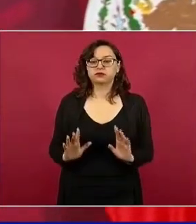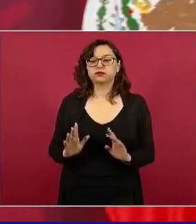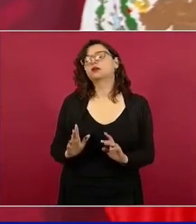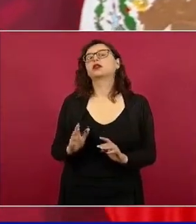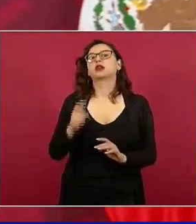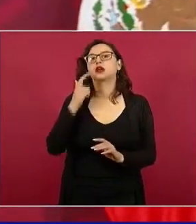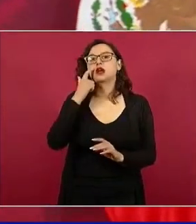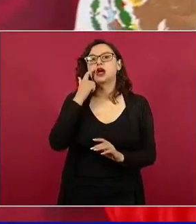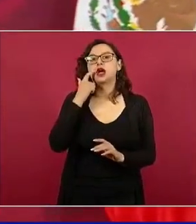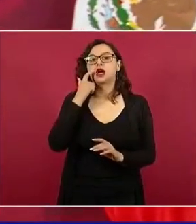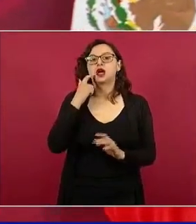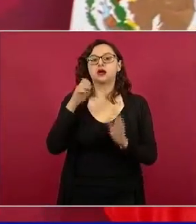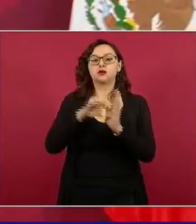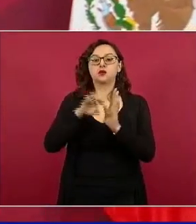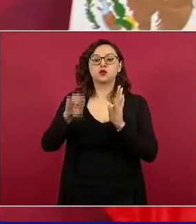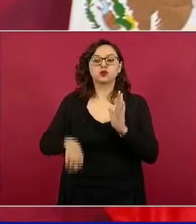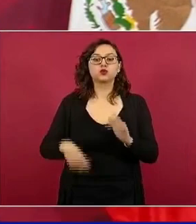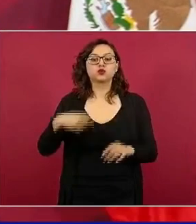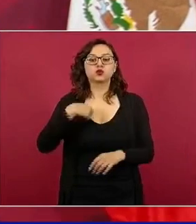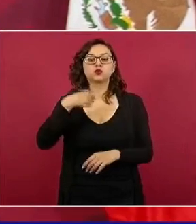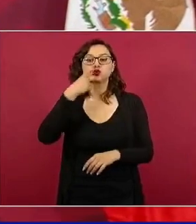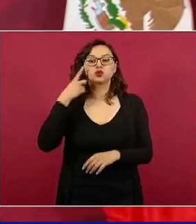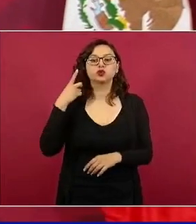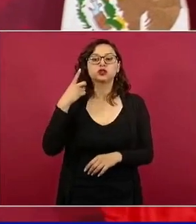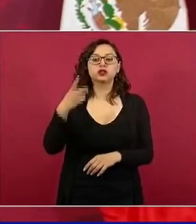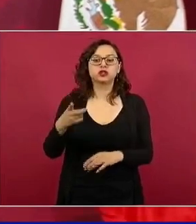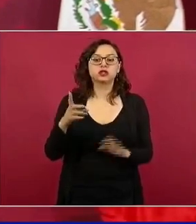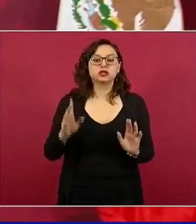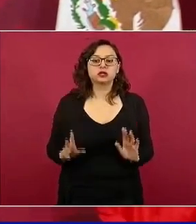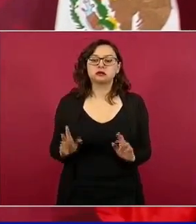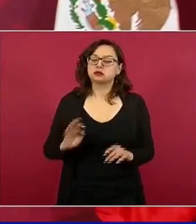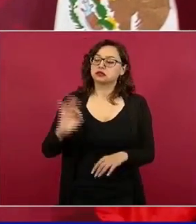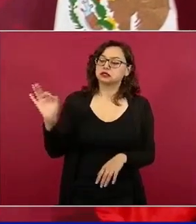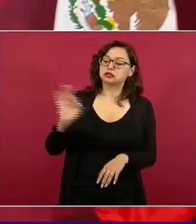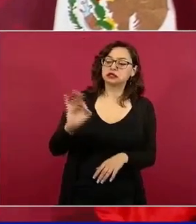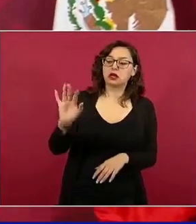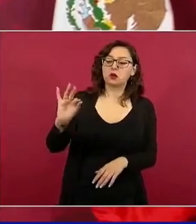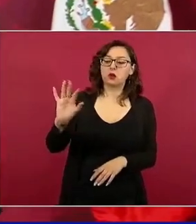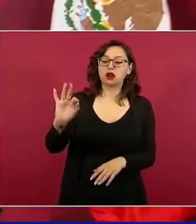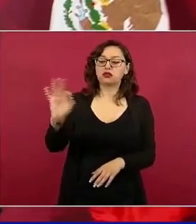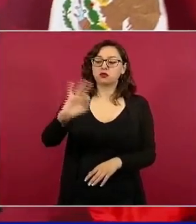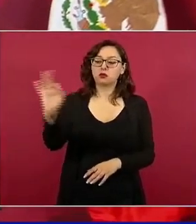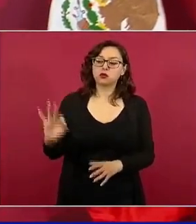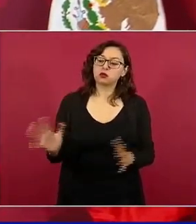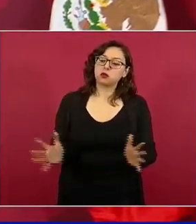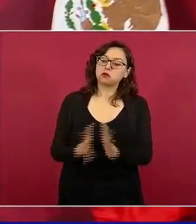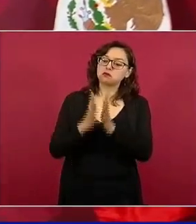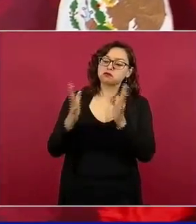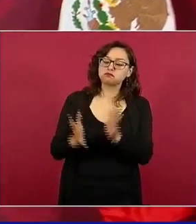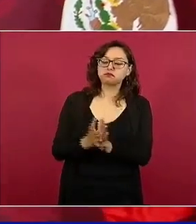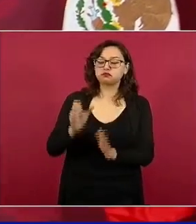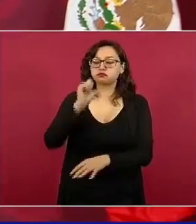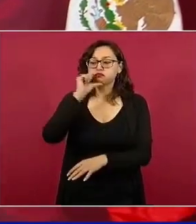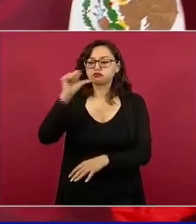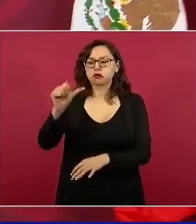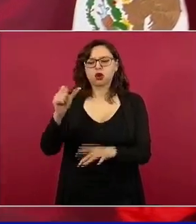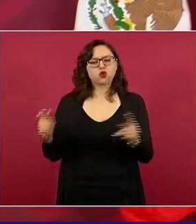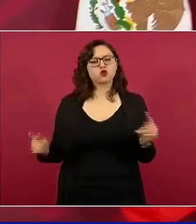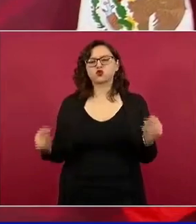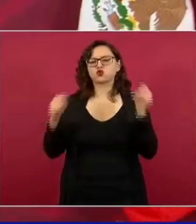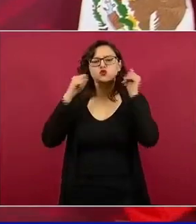Yo dije que no importaba si no votaba el 40% de los